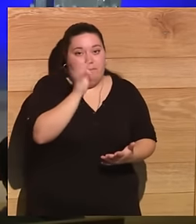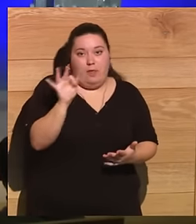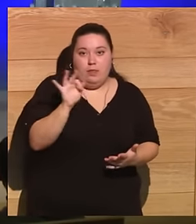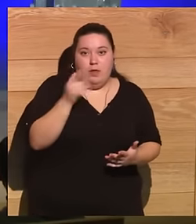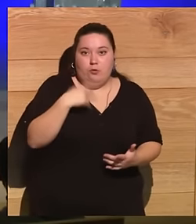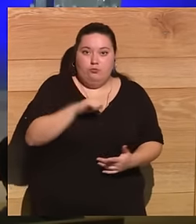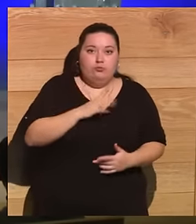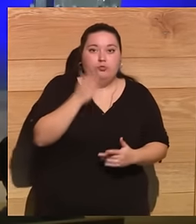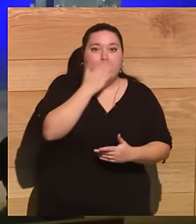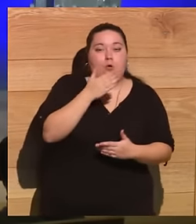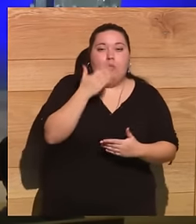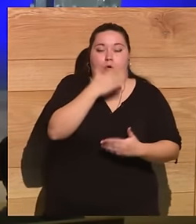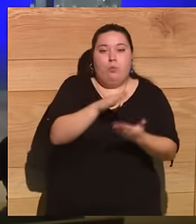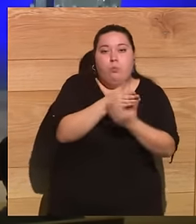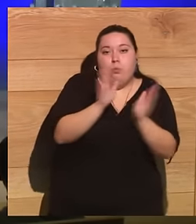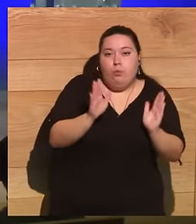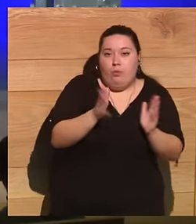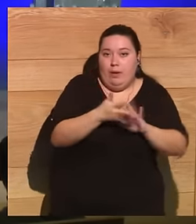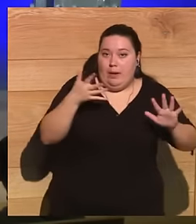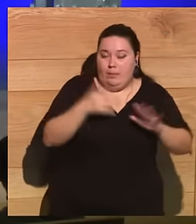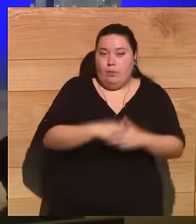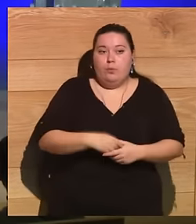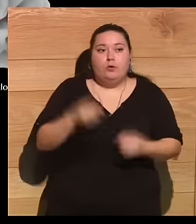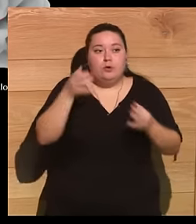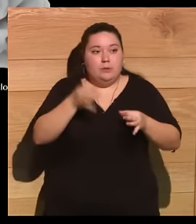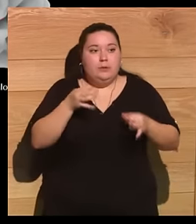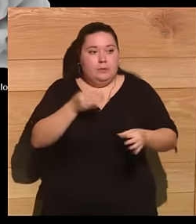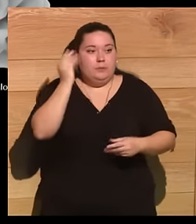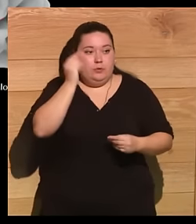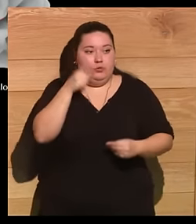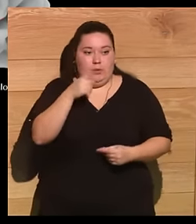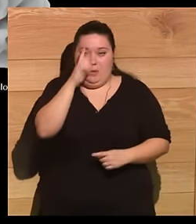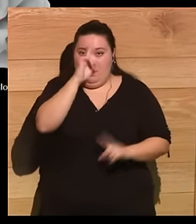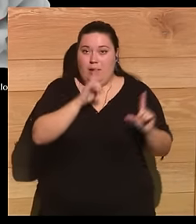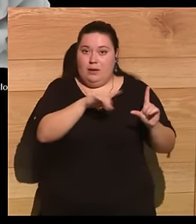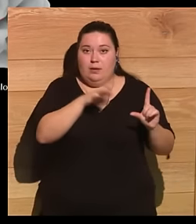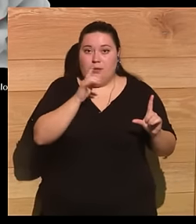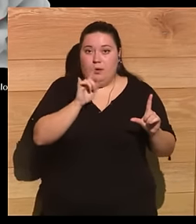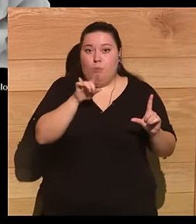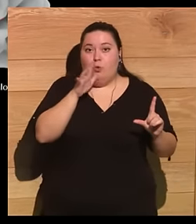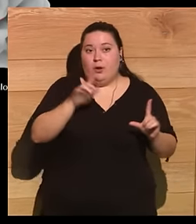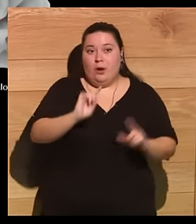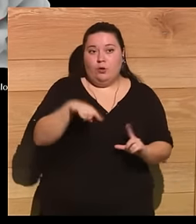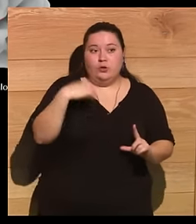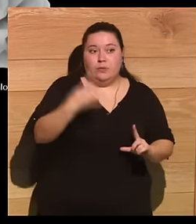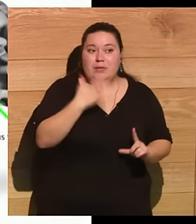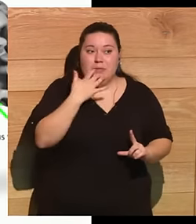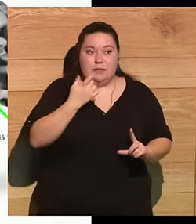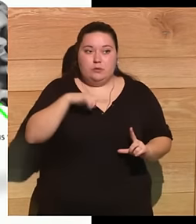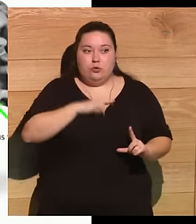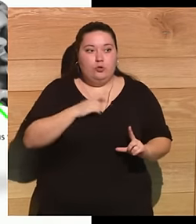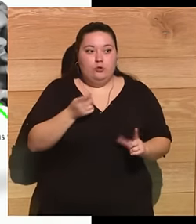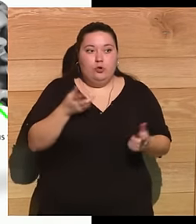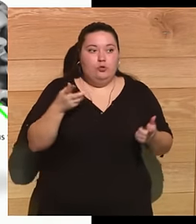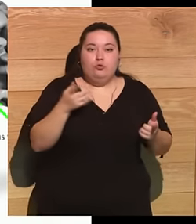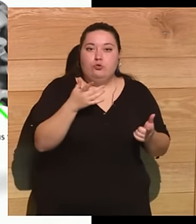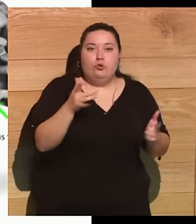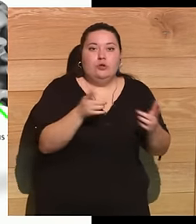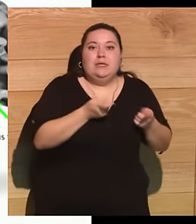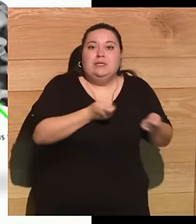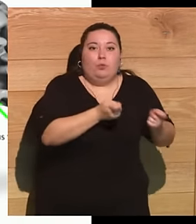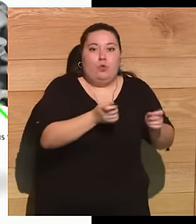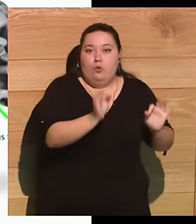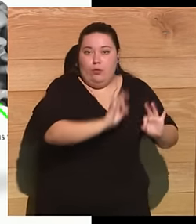las escuelas muy rápidamente. Pero siempre pienso en esta imagen como las consecuencias de lo que podría pasar si privamos a nuestros hijos de esto.